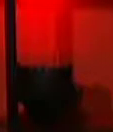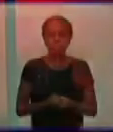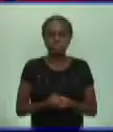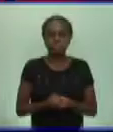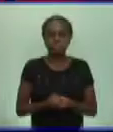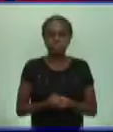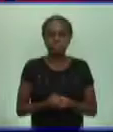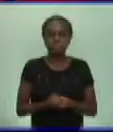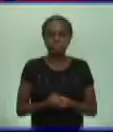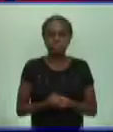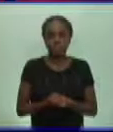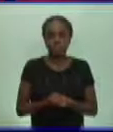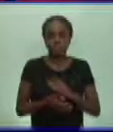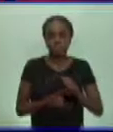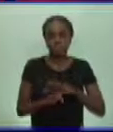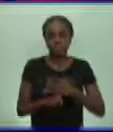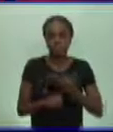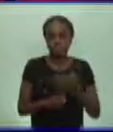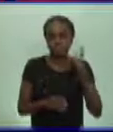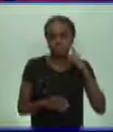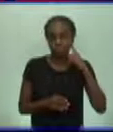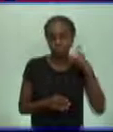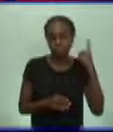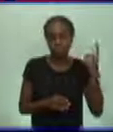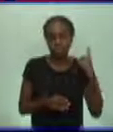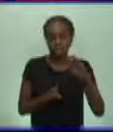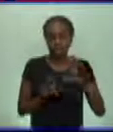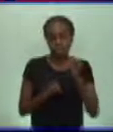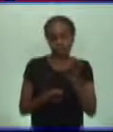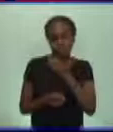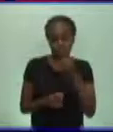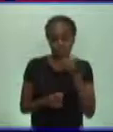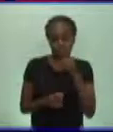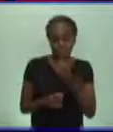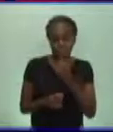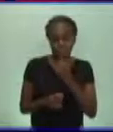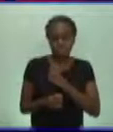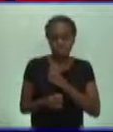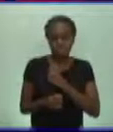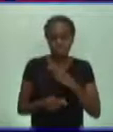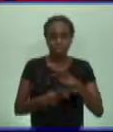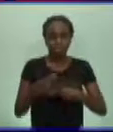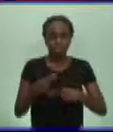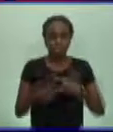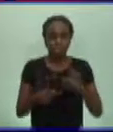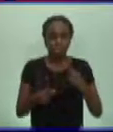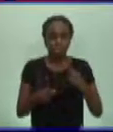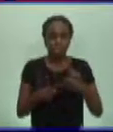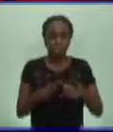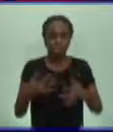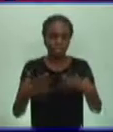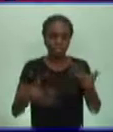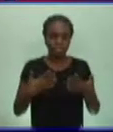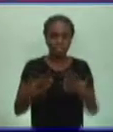Después de escuchar esta bonita canción, los invito a realizar esta actividad.